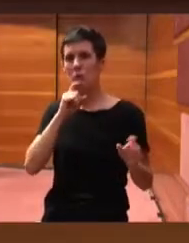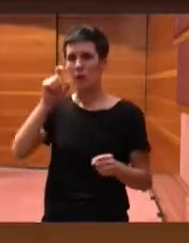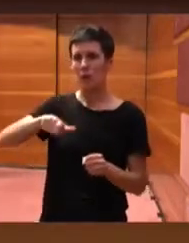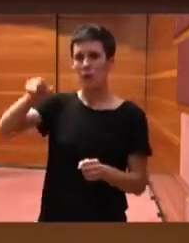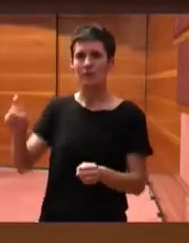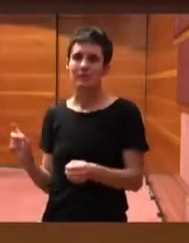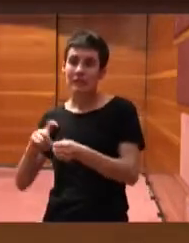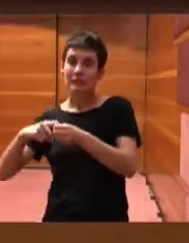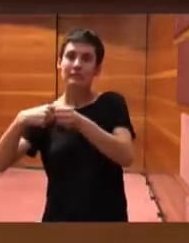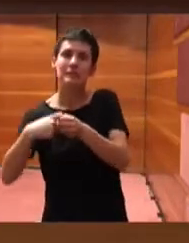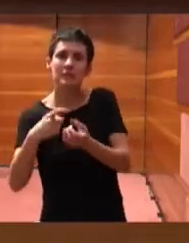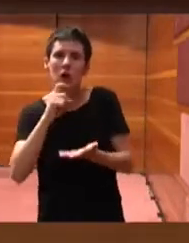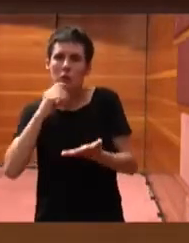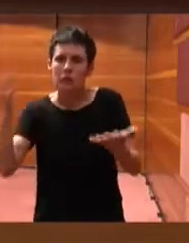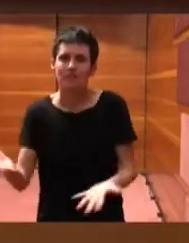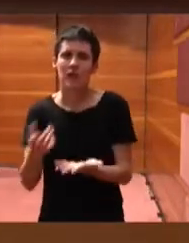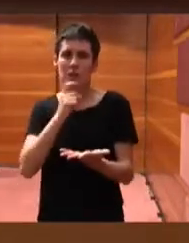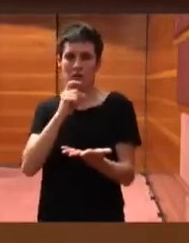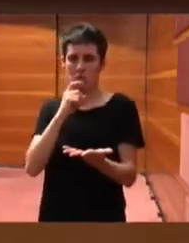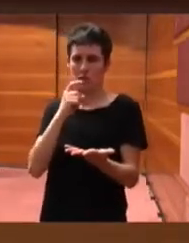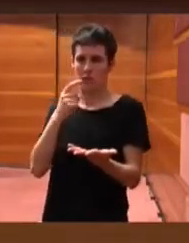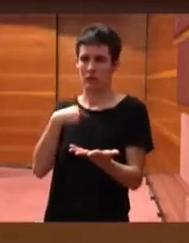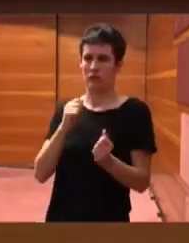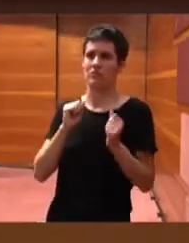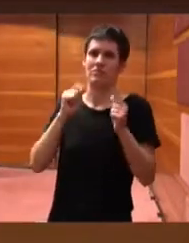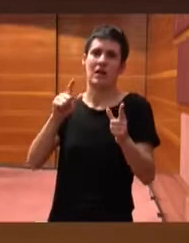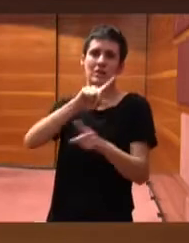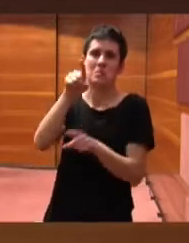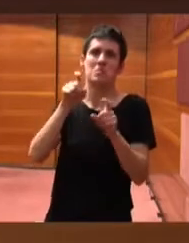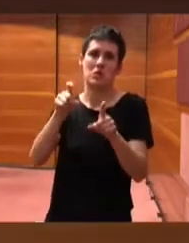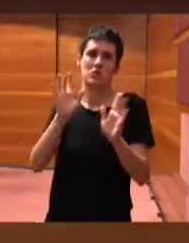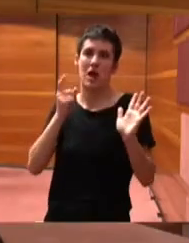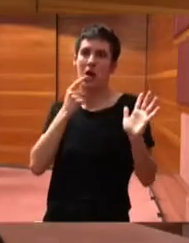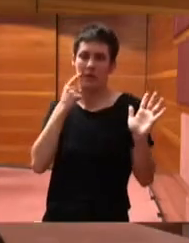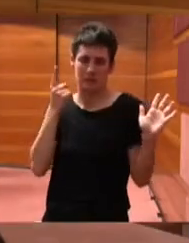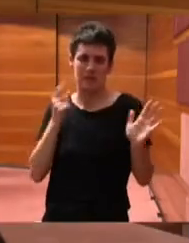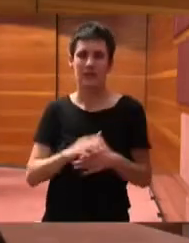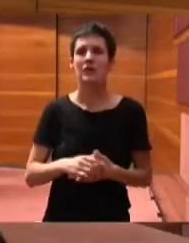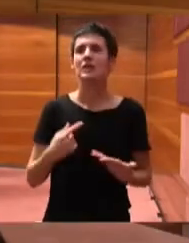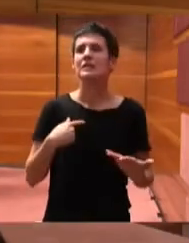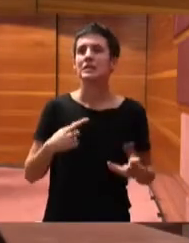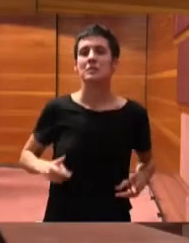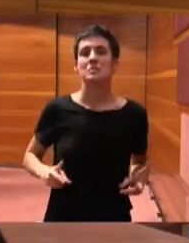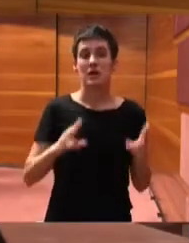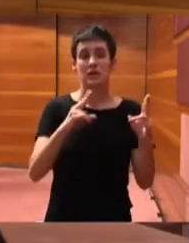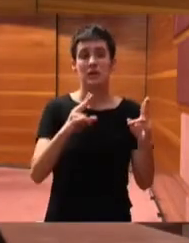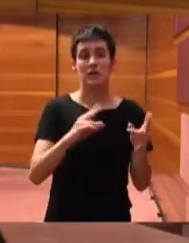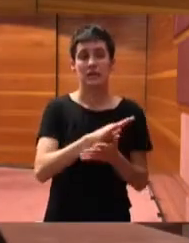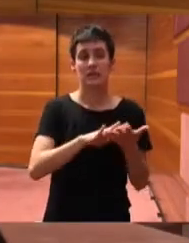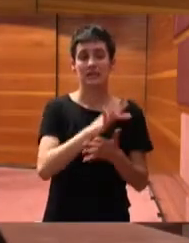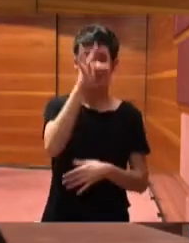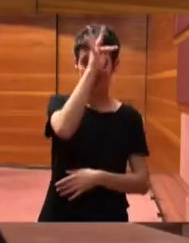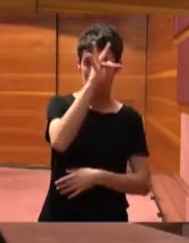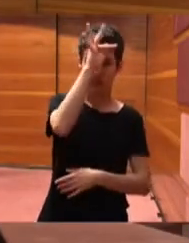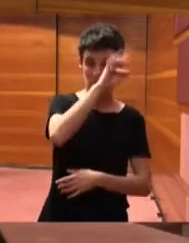Entonces va a llegar Nagore y va a dar respuesta a esa complejísima pregunta. ¿De acuerdo? Con lo cual, si queréis, mi parte es un poquito más teórica